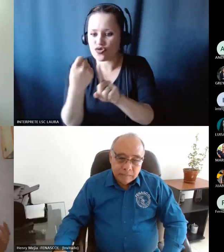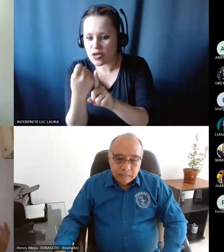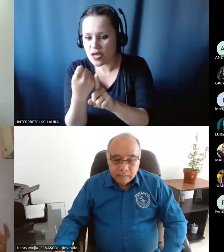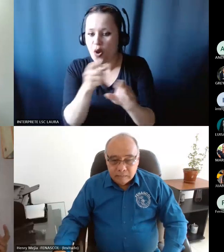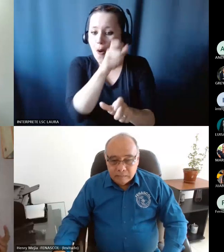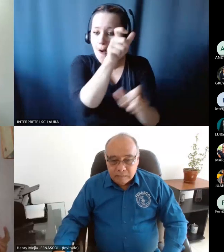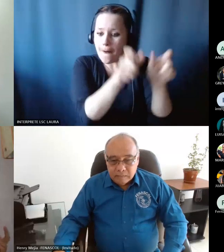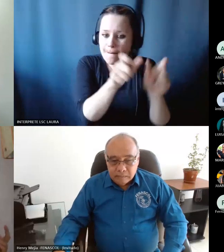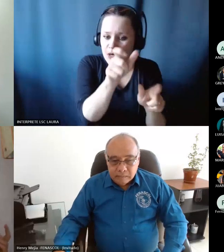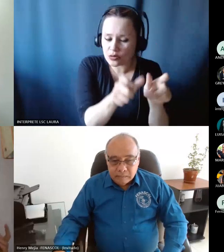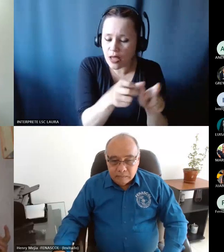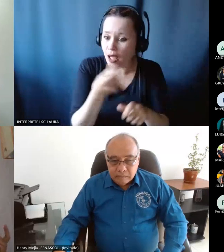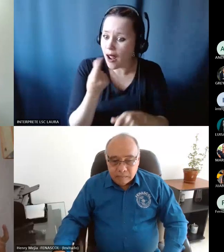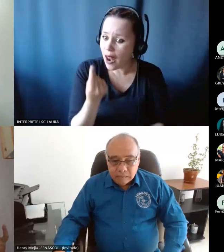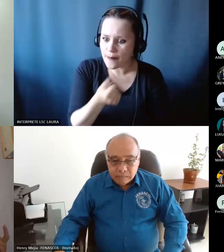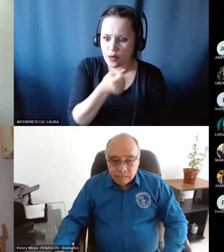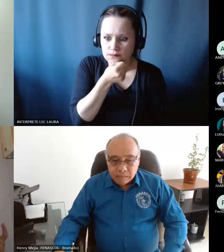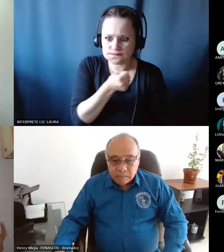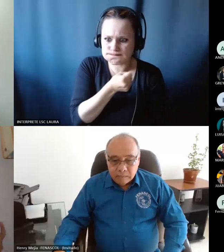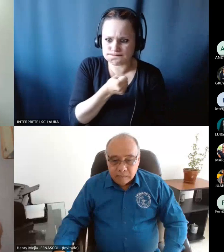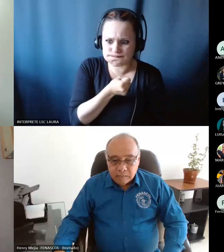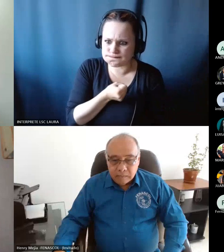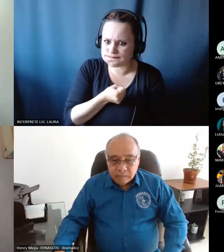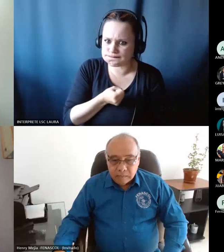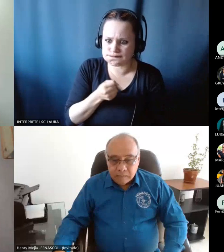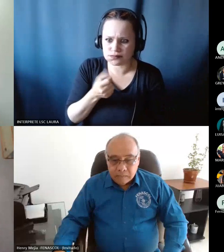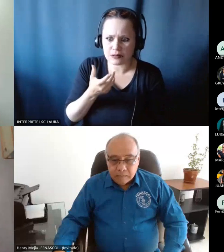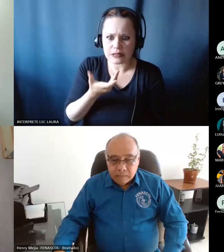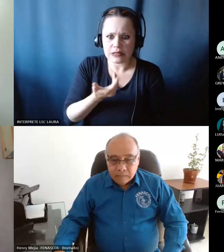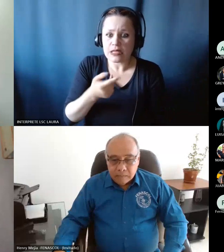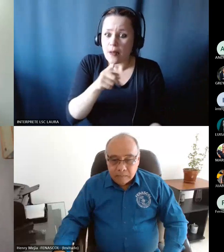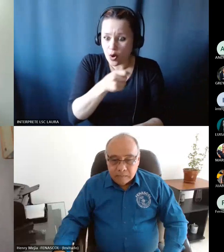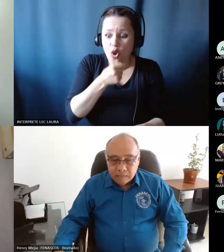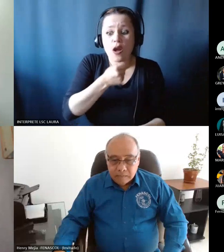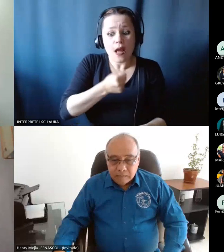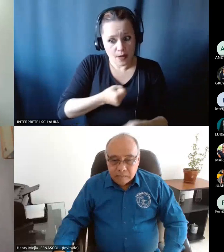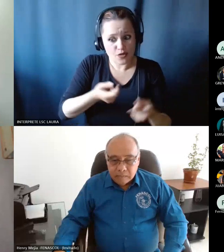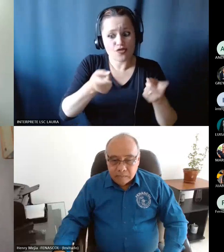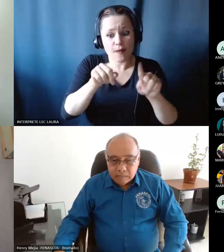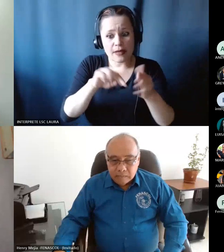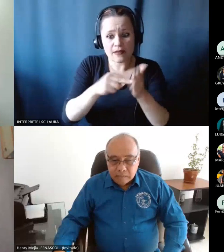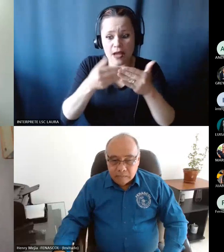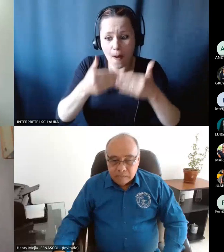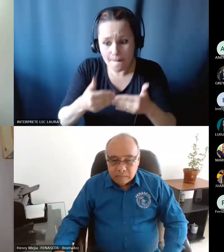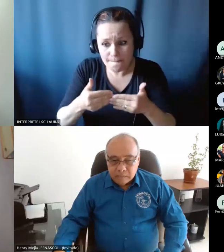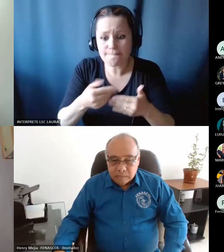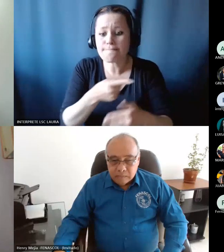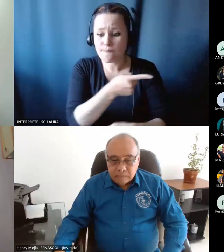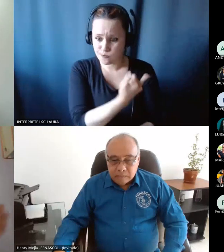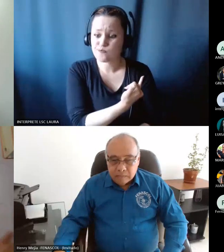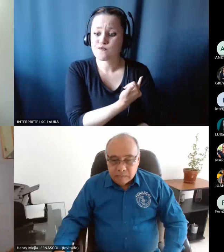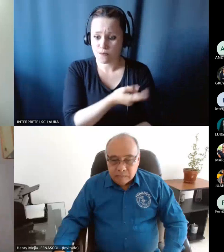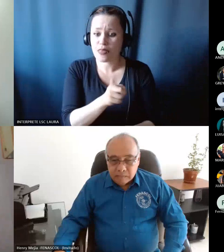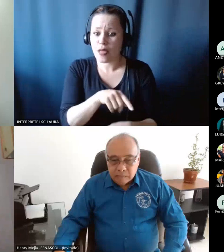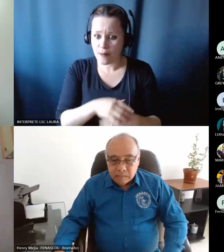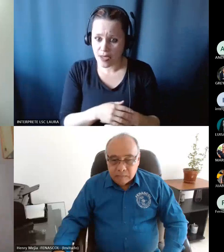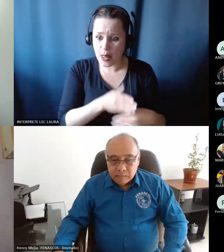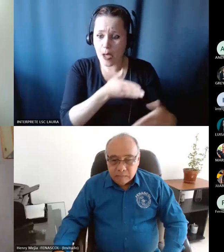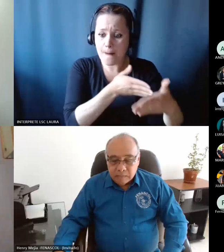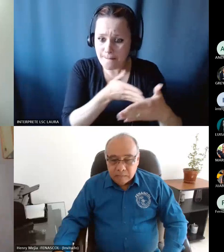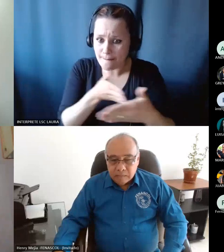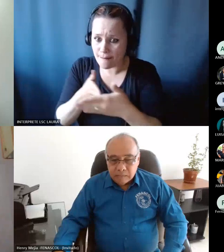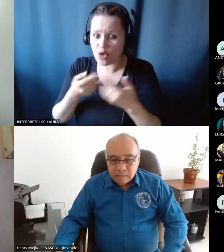está envejeciendo mucho más y Recuerden que la edad también es incapacitante Y nosotros también vamos a ser parte de este